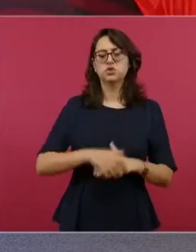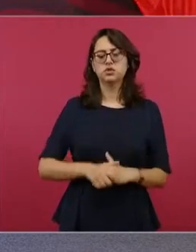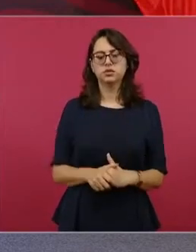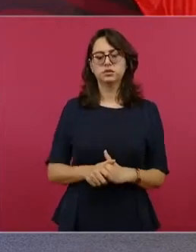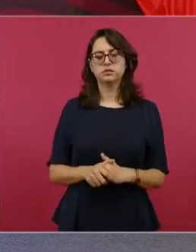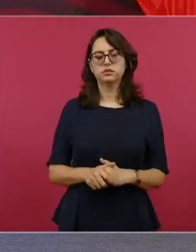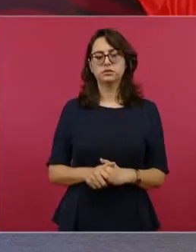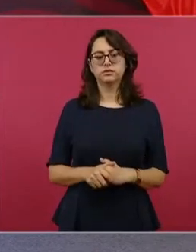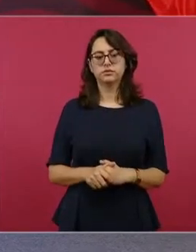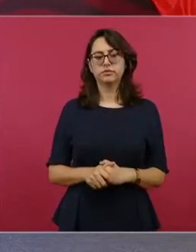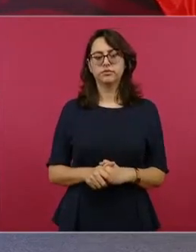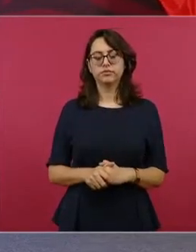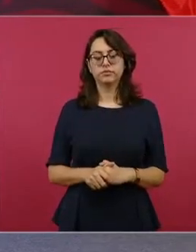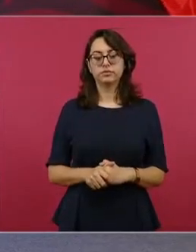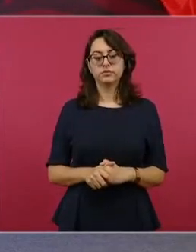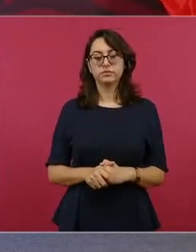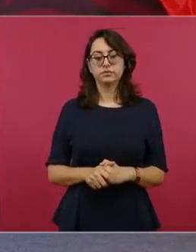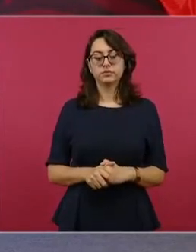12.533.948.